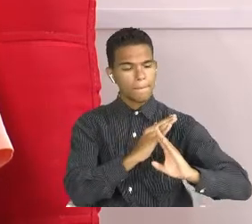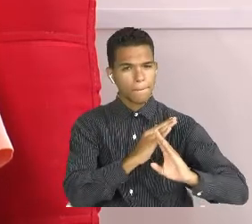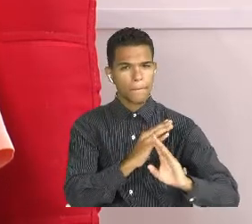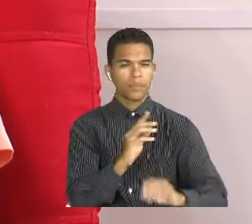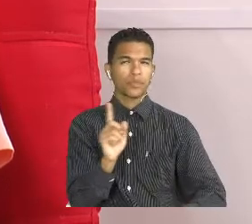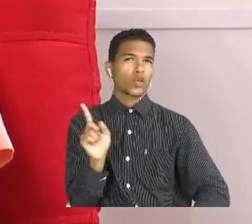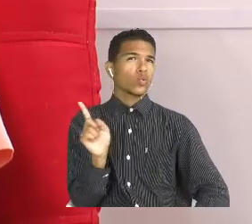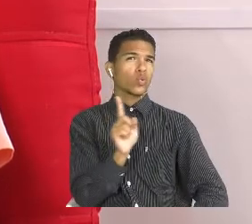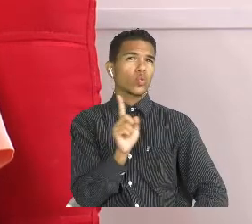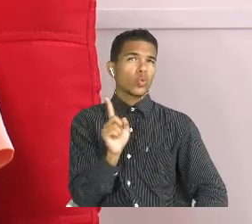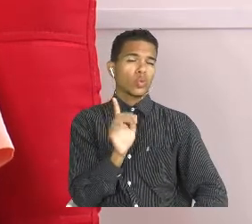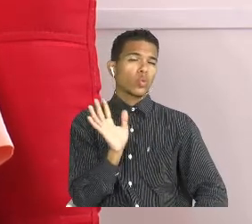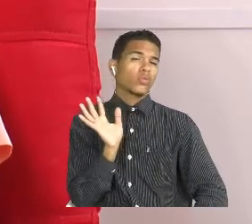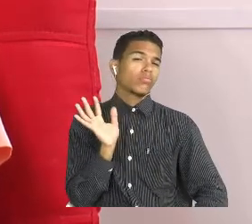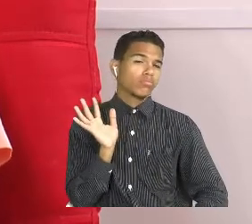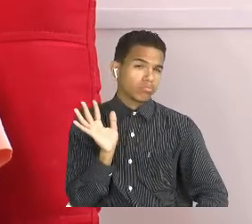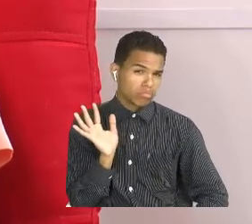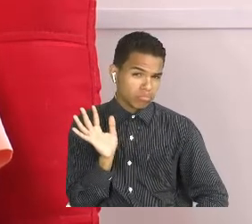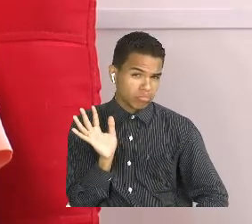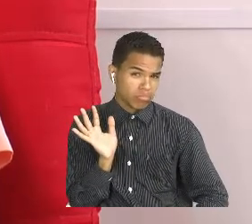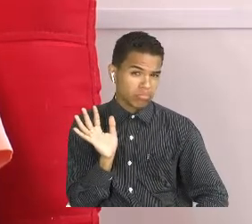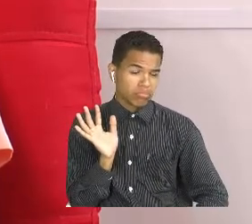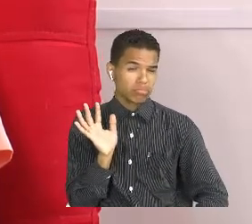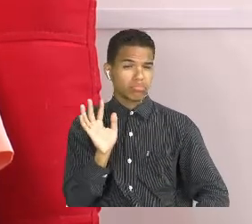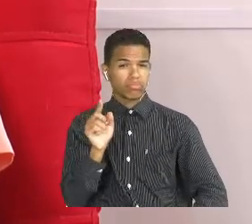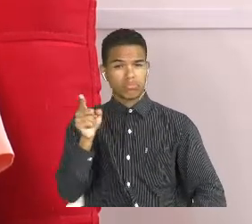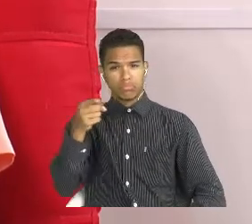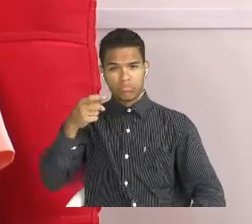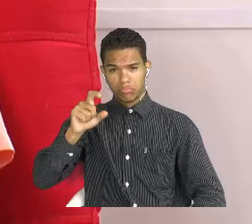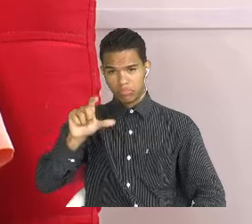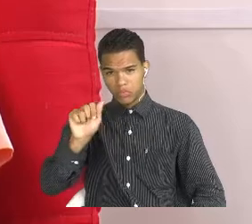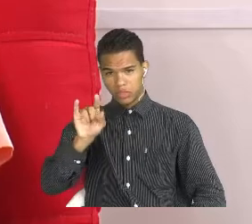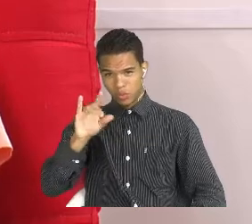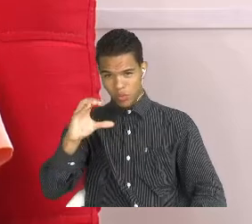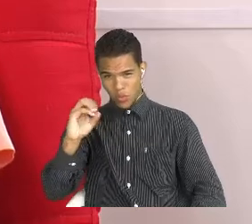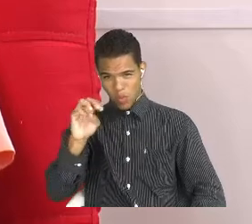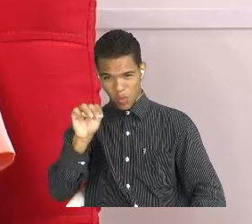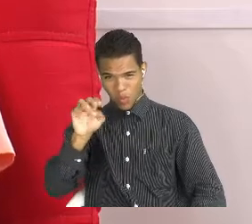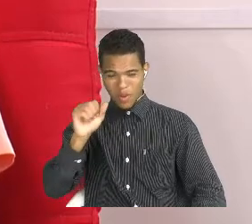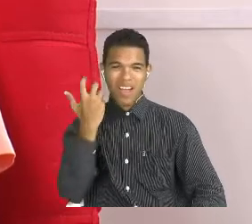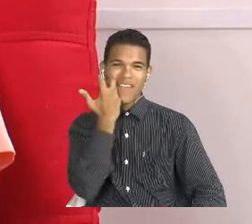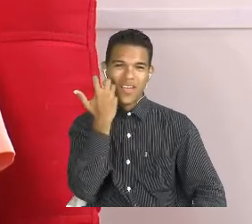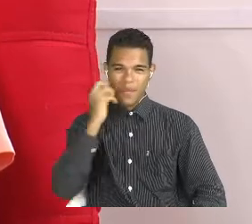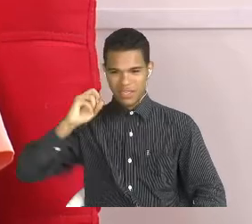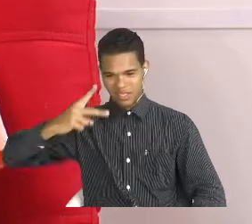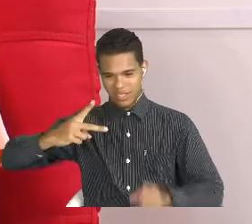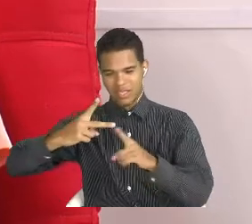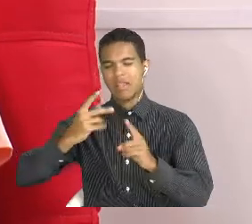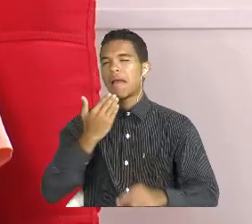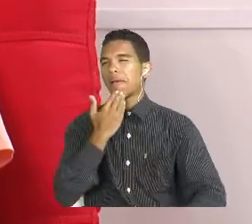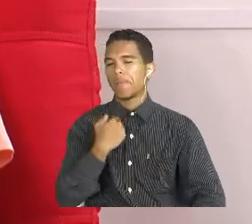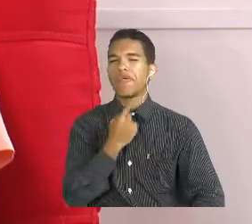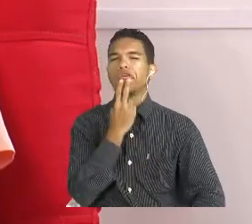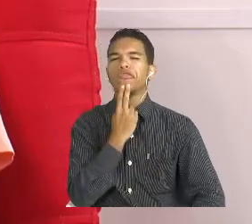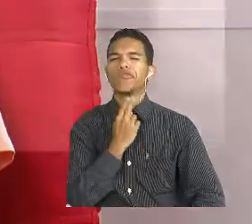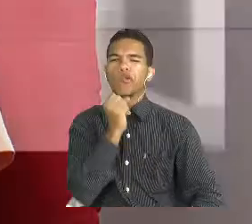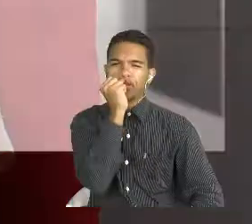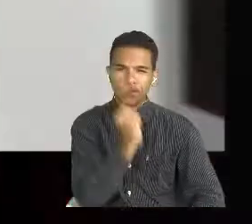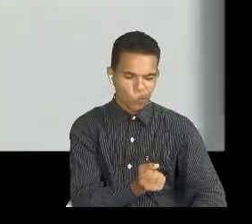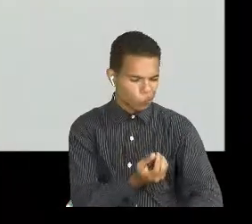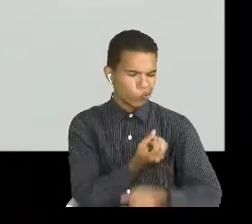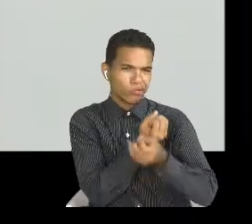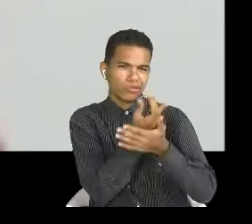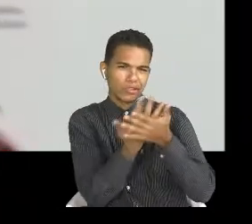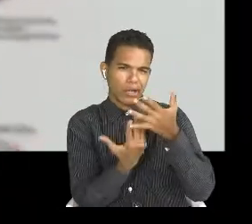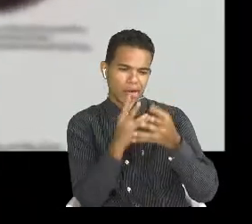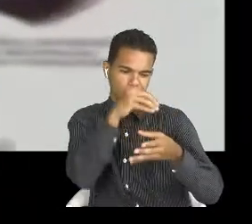podríamos abarcar el grupo de los glaucomas secundarios. Es decir, una persona con diabetes, una persona que abusa de medicamentos